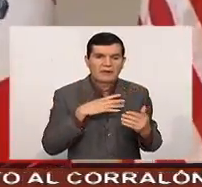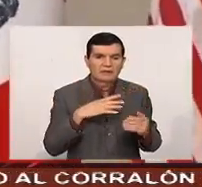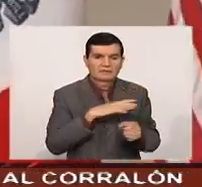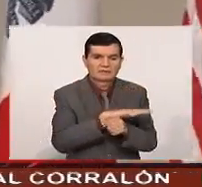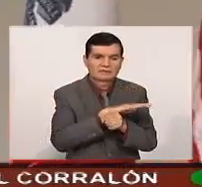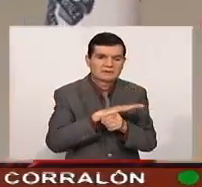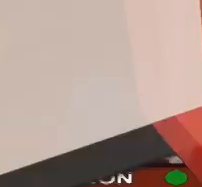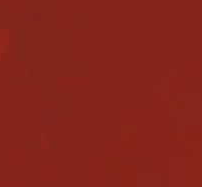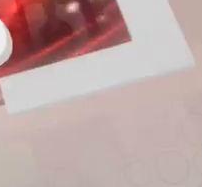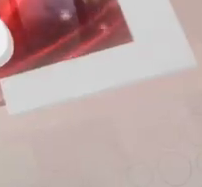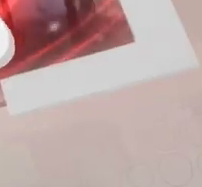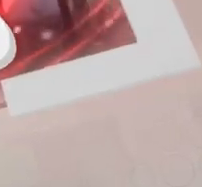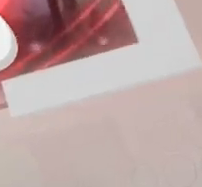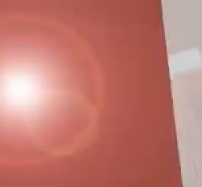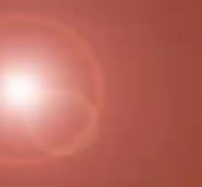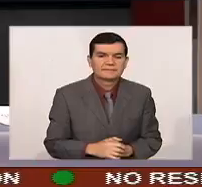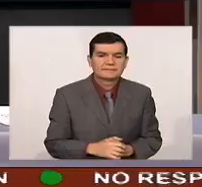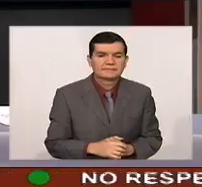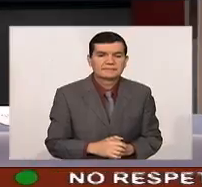llena.